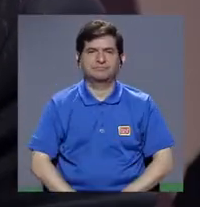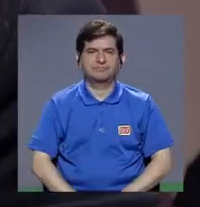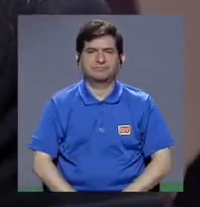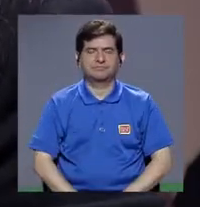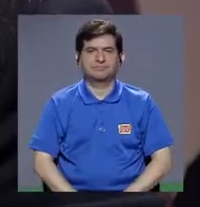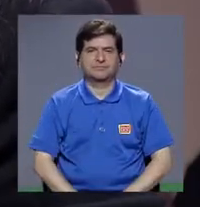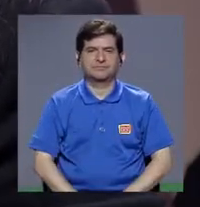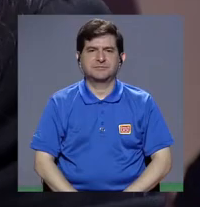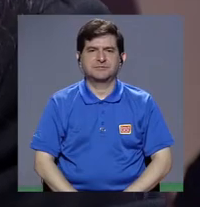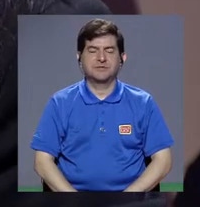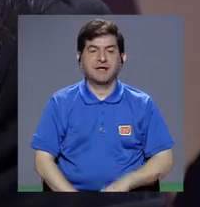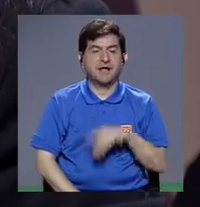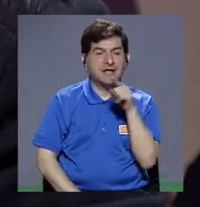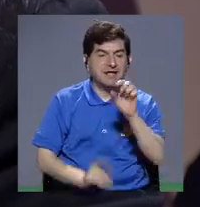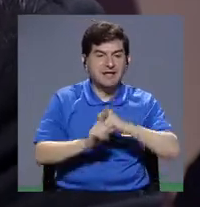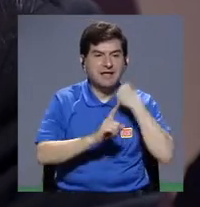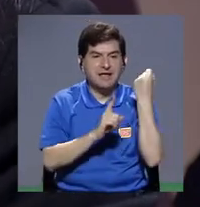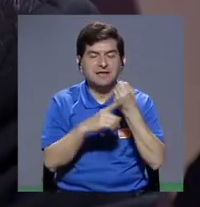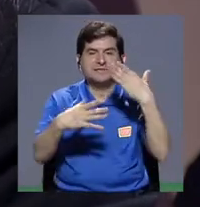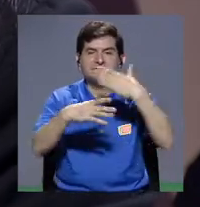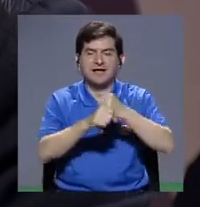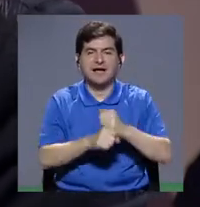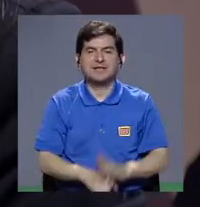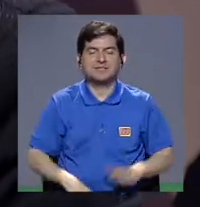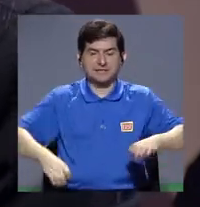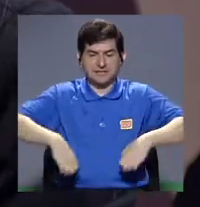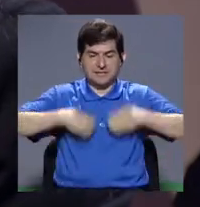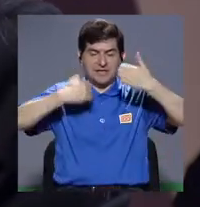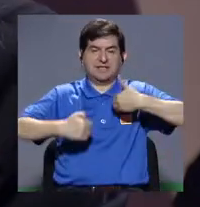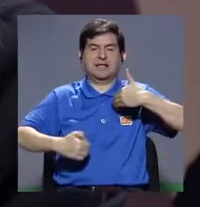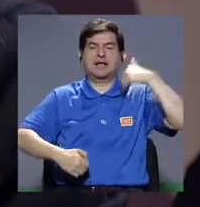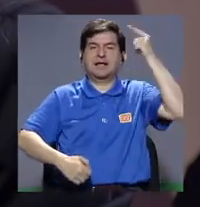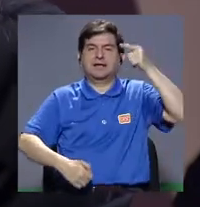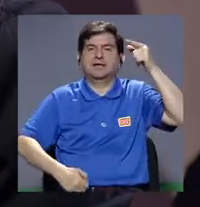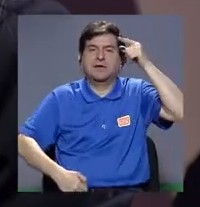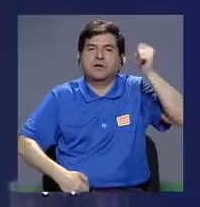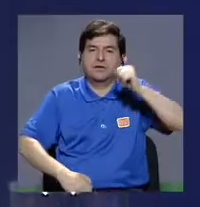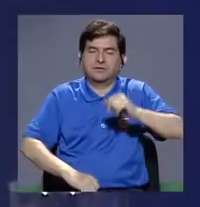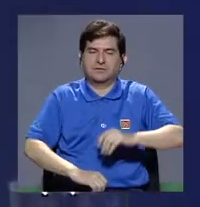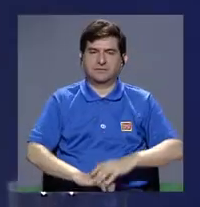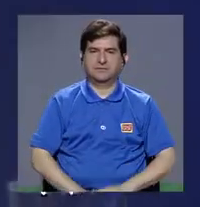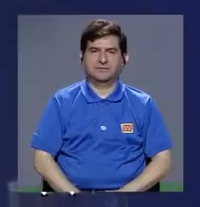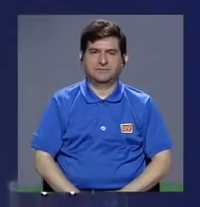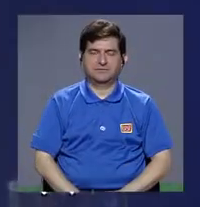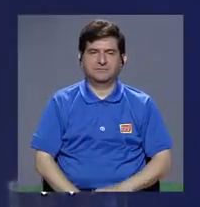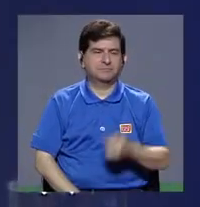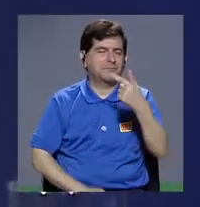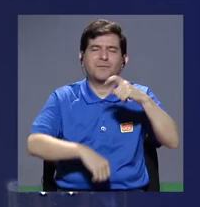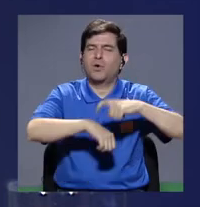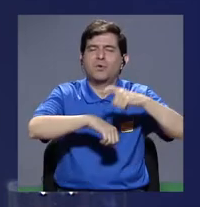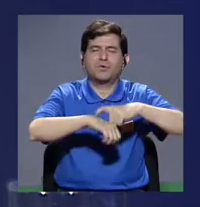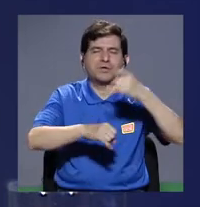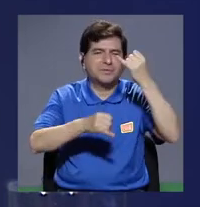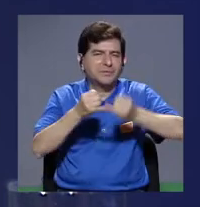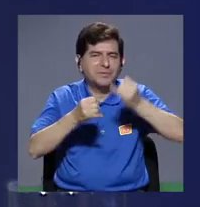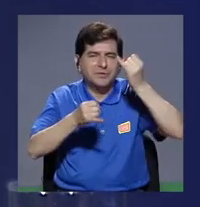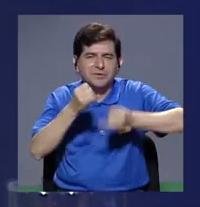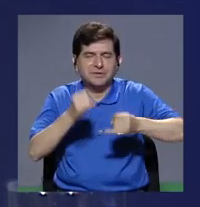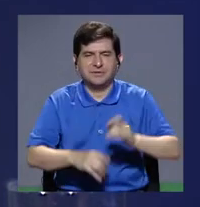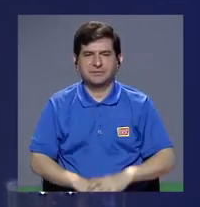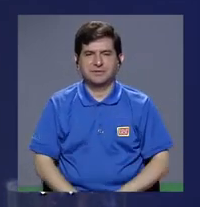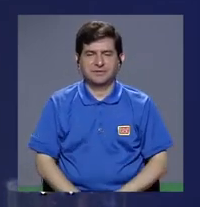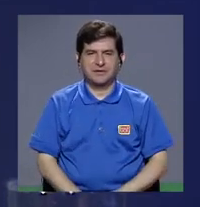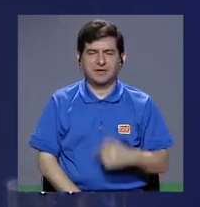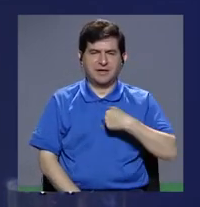y eso es lo que lo que hace que una existencia tenga sentido pero al menos cada poco tiempo para ir sembrando